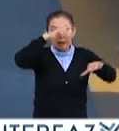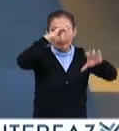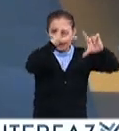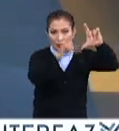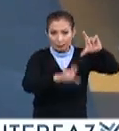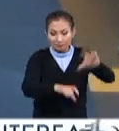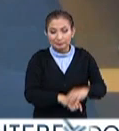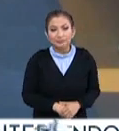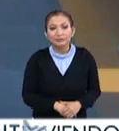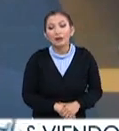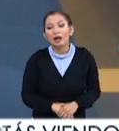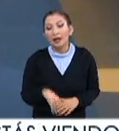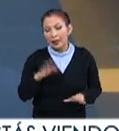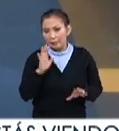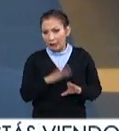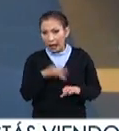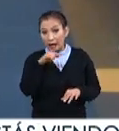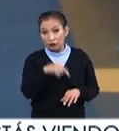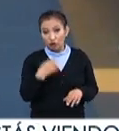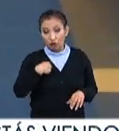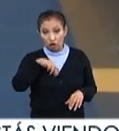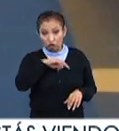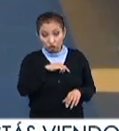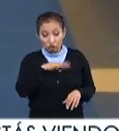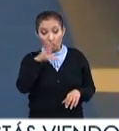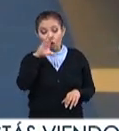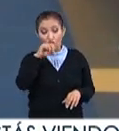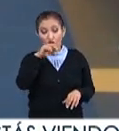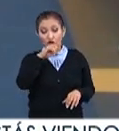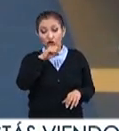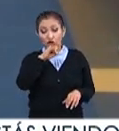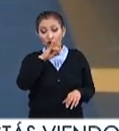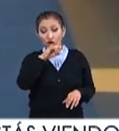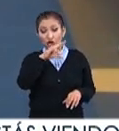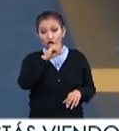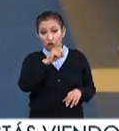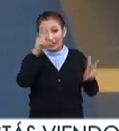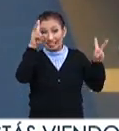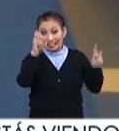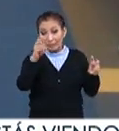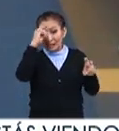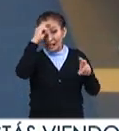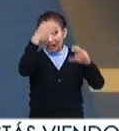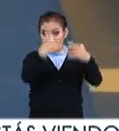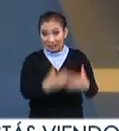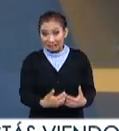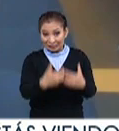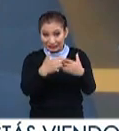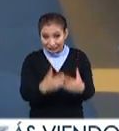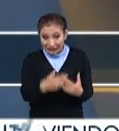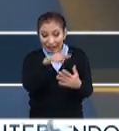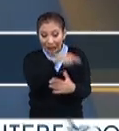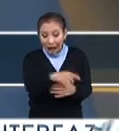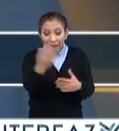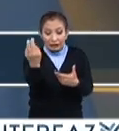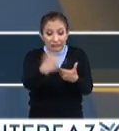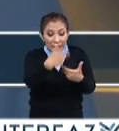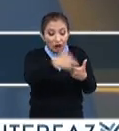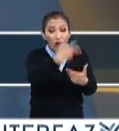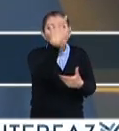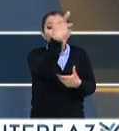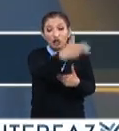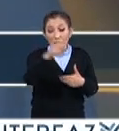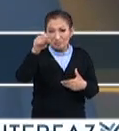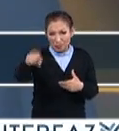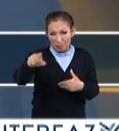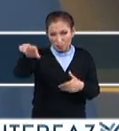país. Específicamente el nuestro, que es el consorcio en la temática de inteligencia artificial, reúne a 8 de